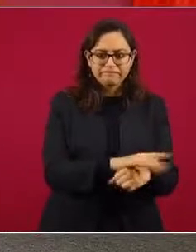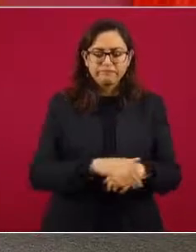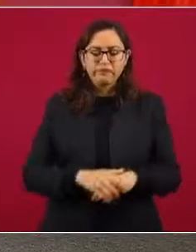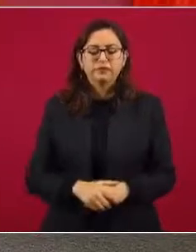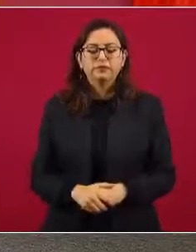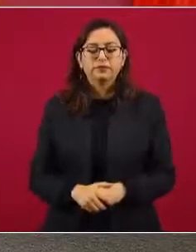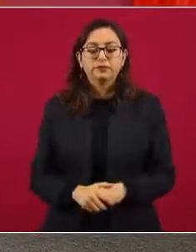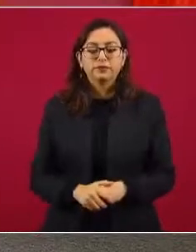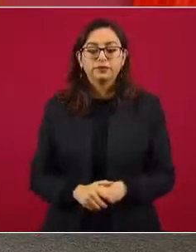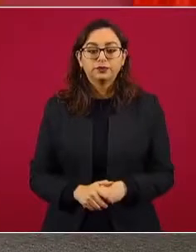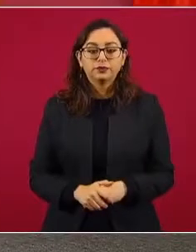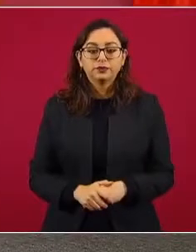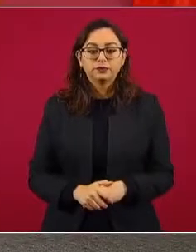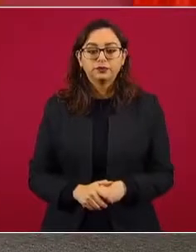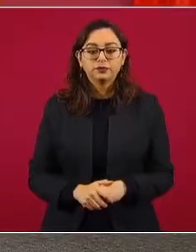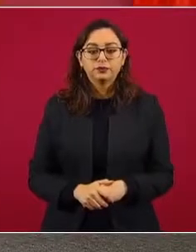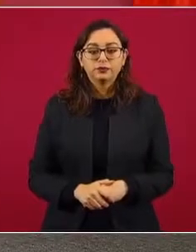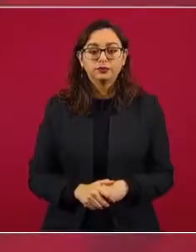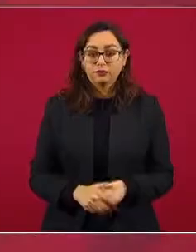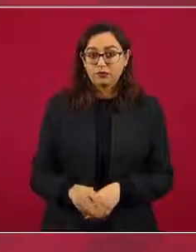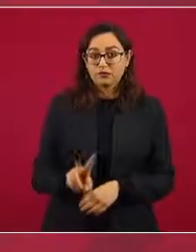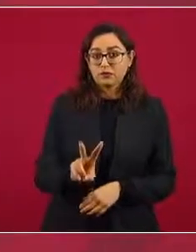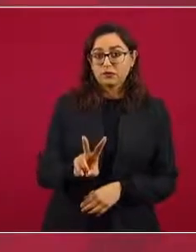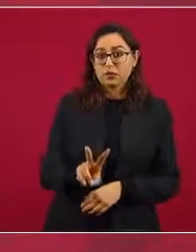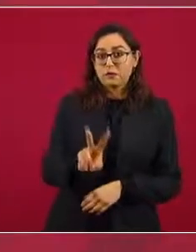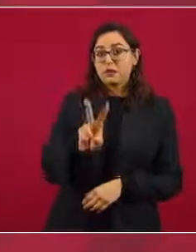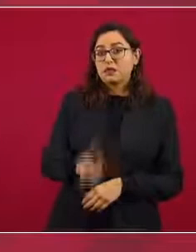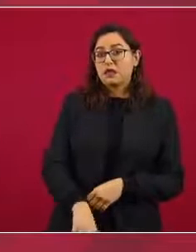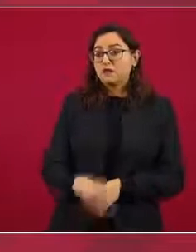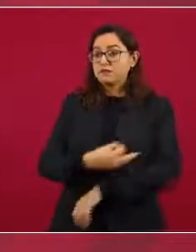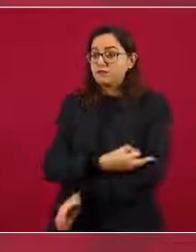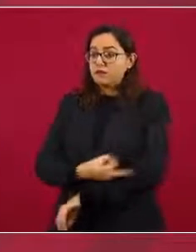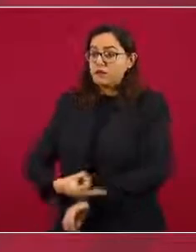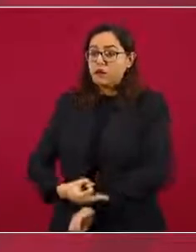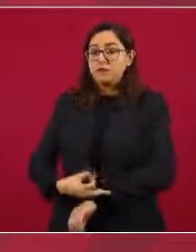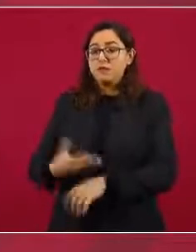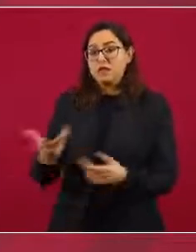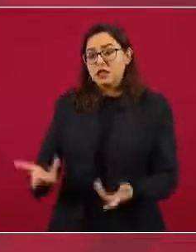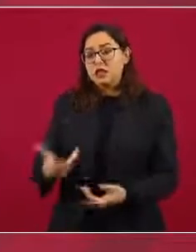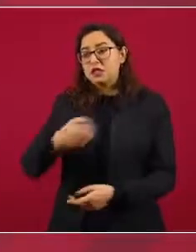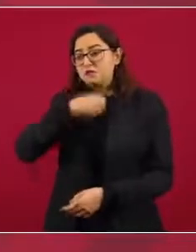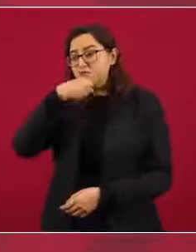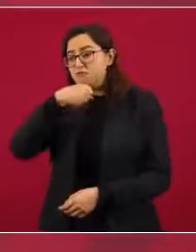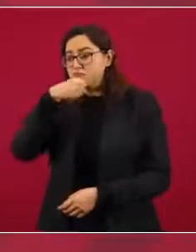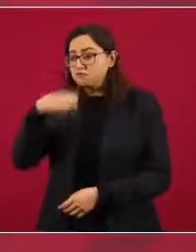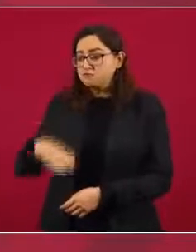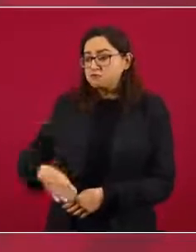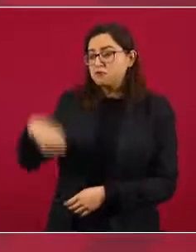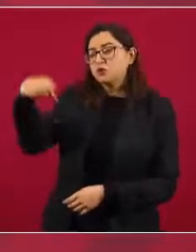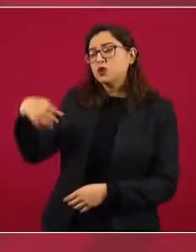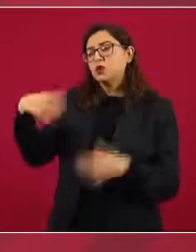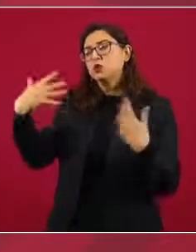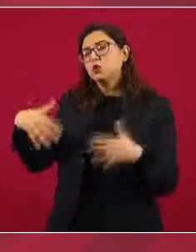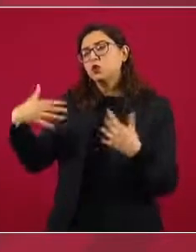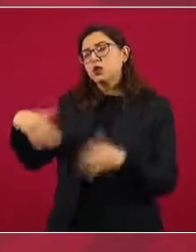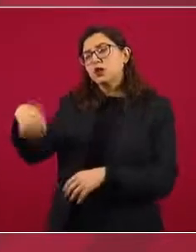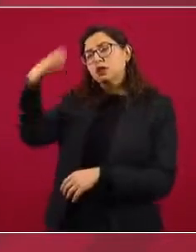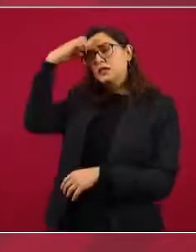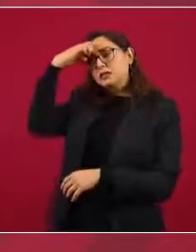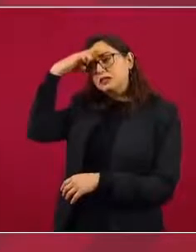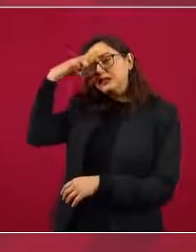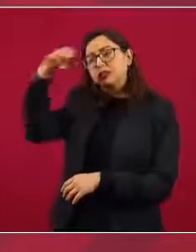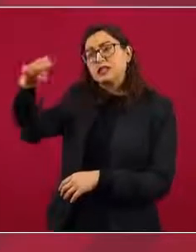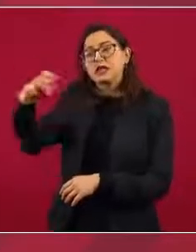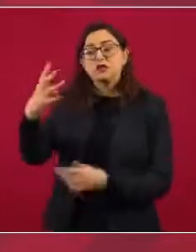Cierto, extrañamos a nuestros seres queridos, a nuestros viejos. Con la vacuna contra el